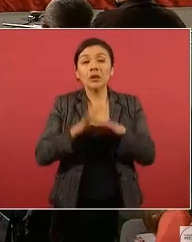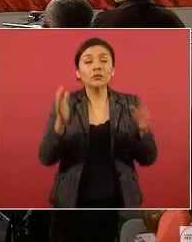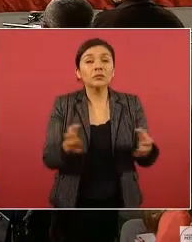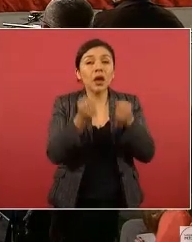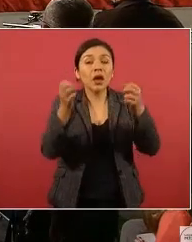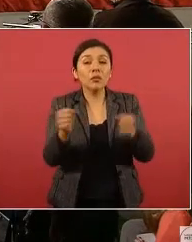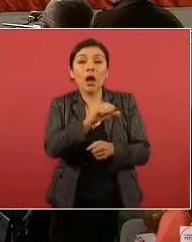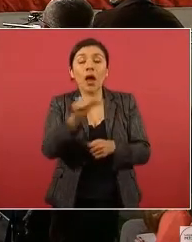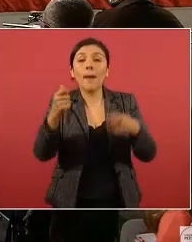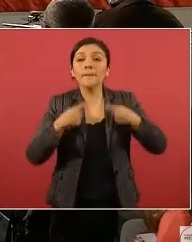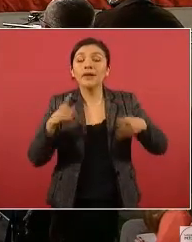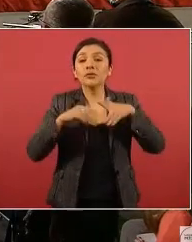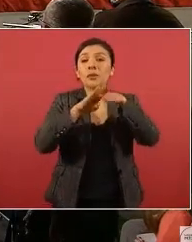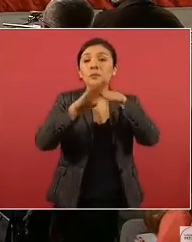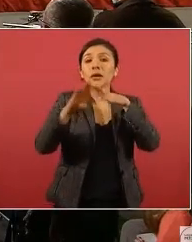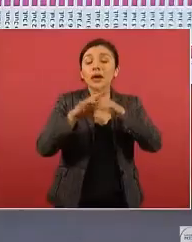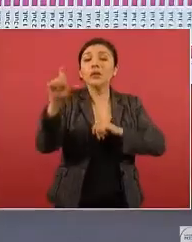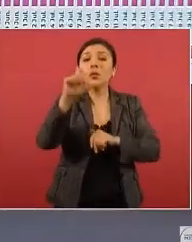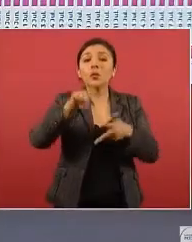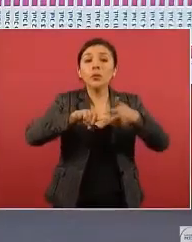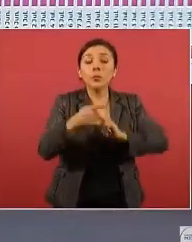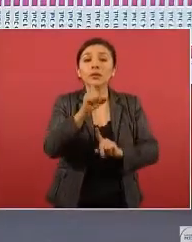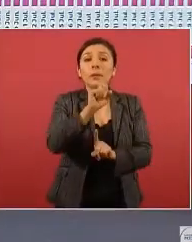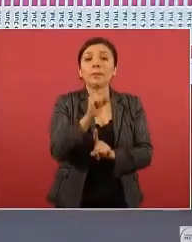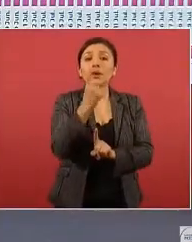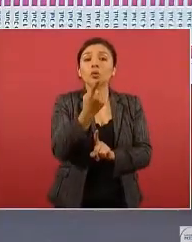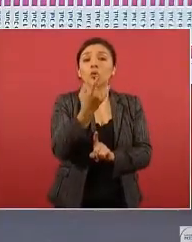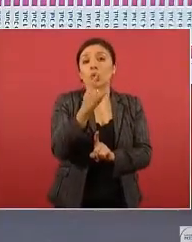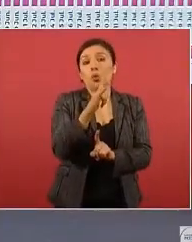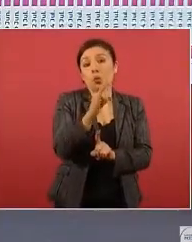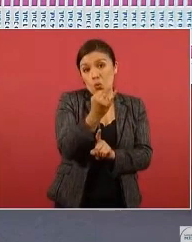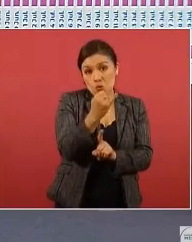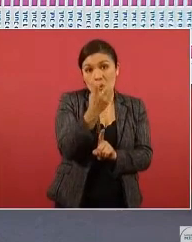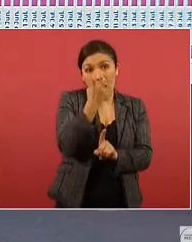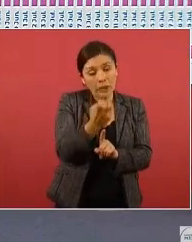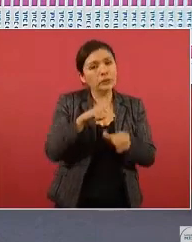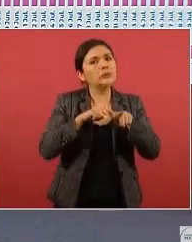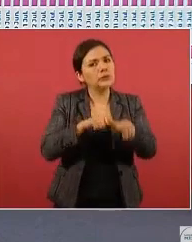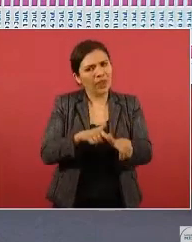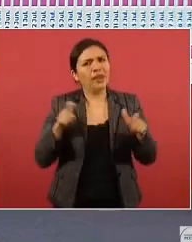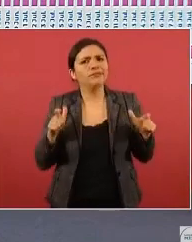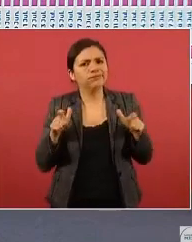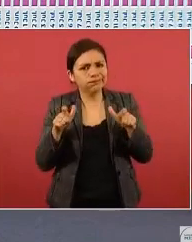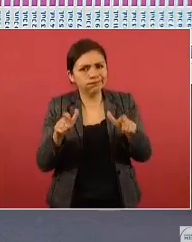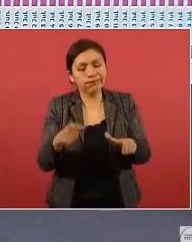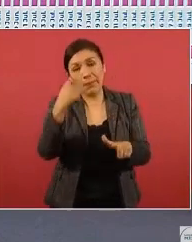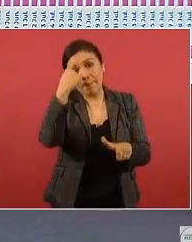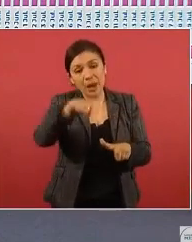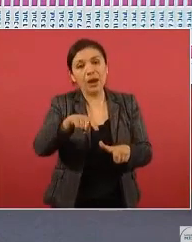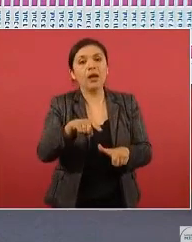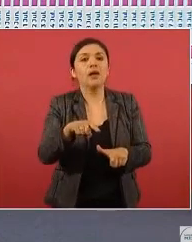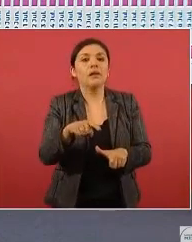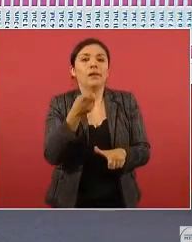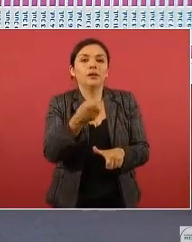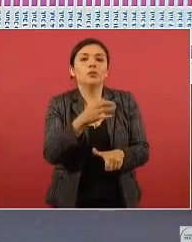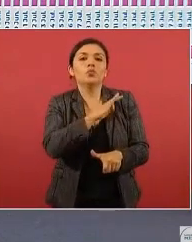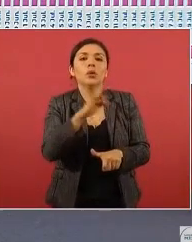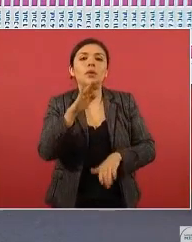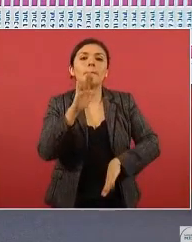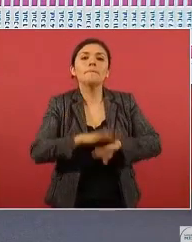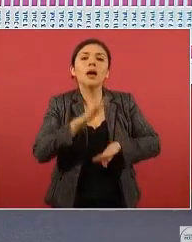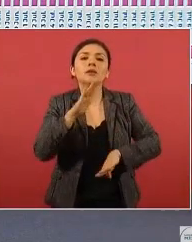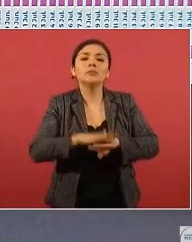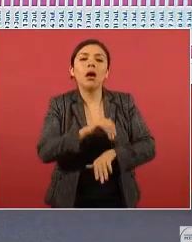repito desde el 21 de julio este reforzamiento va a continuar desde para poder lograr